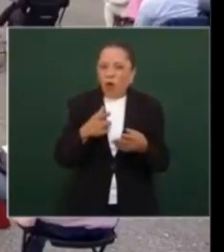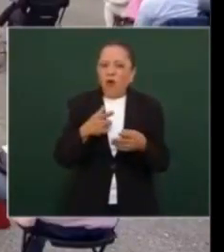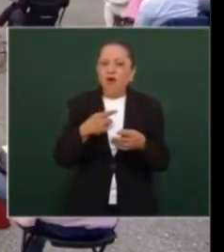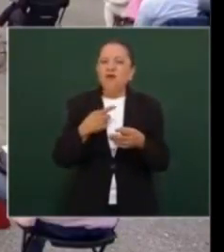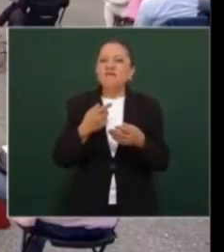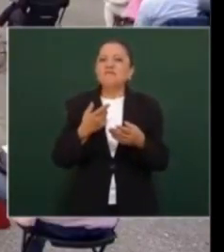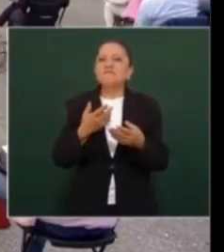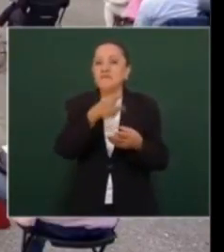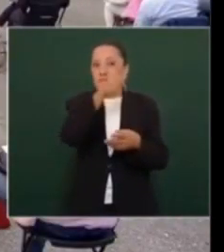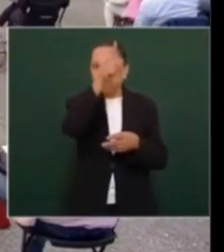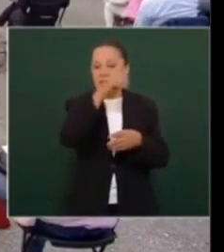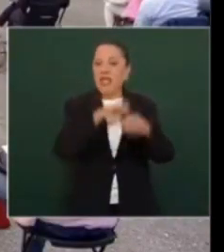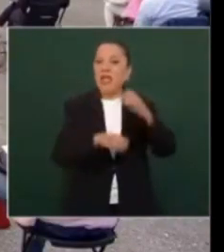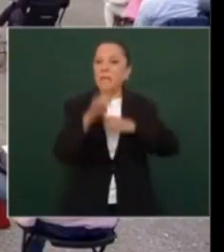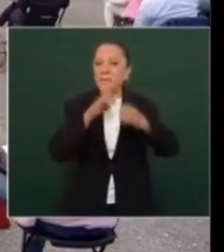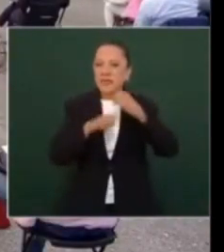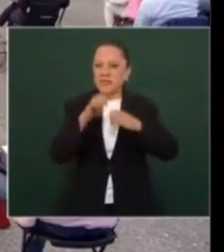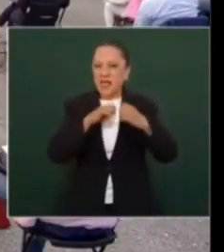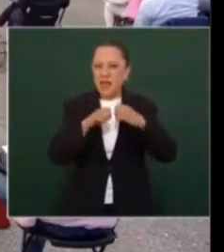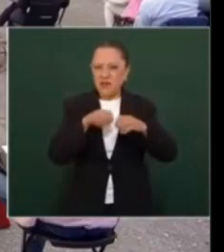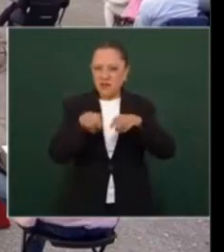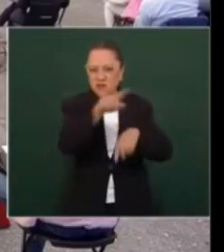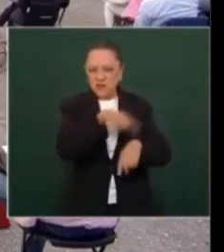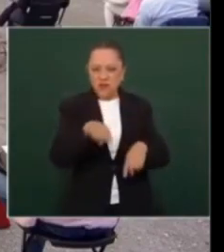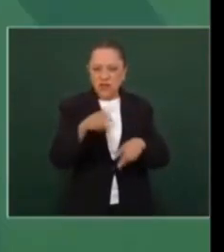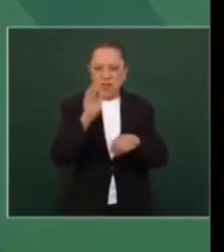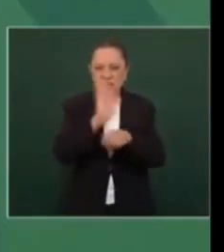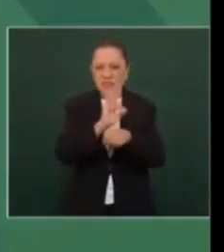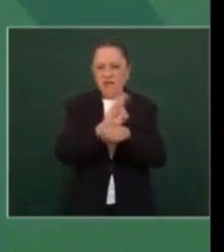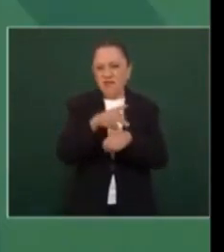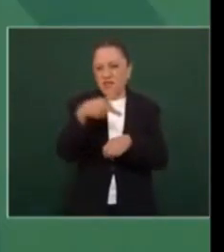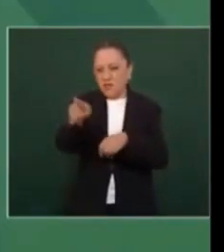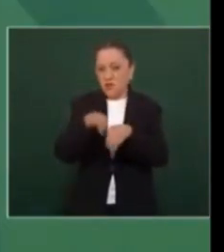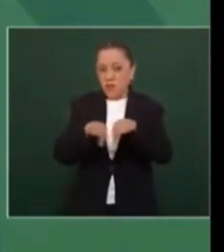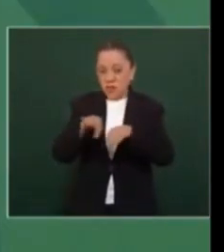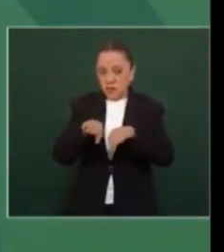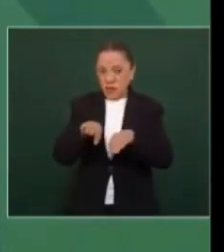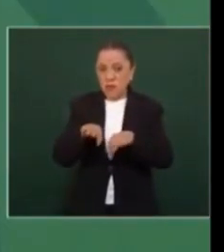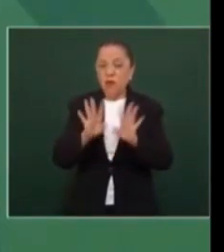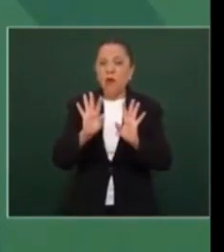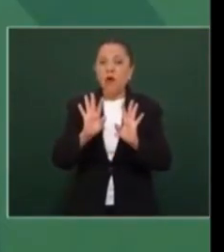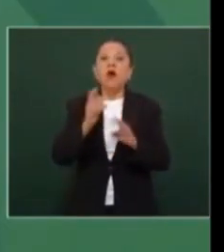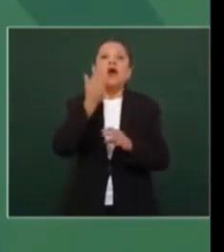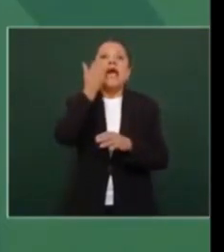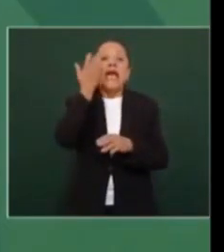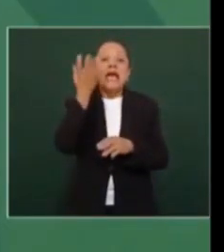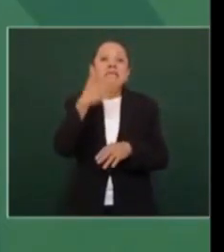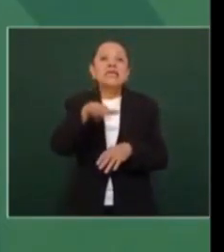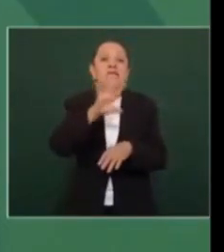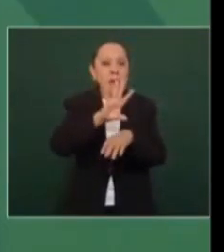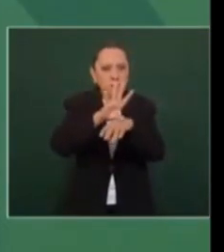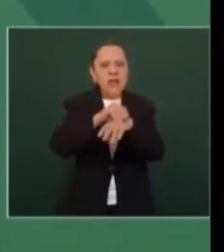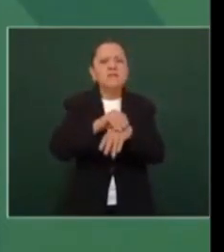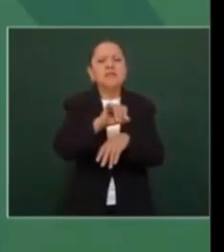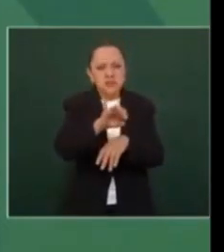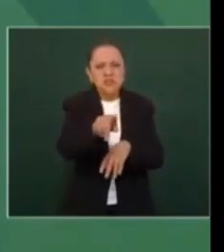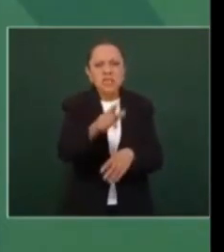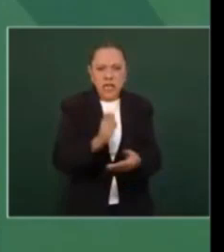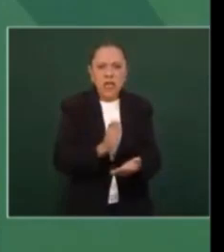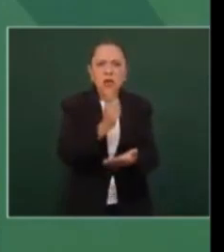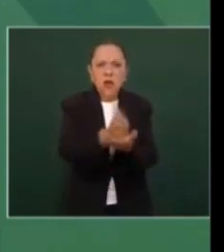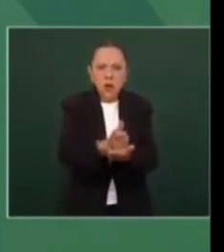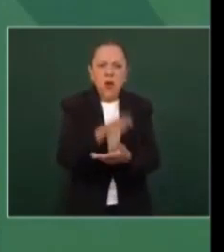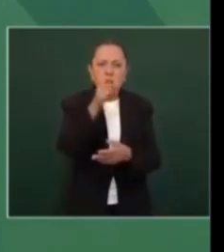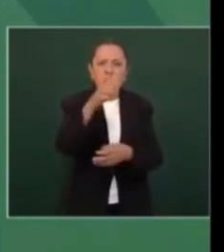los empresarios que defiende tu periódico que nos dieran el permiso, pero que